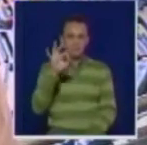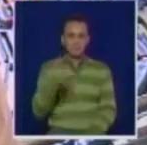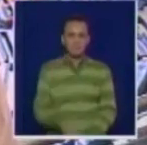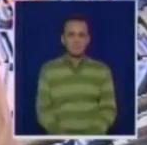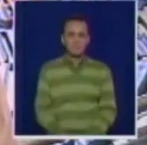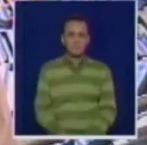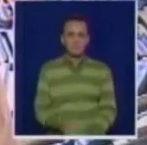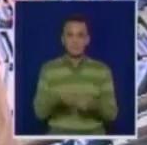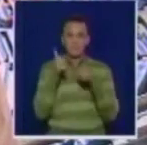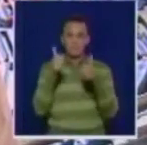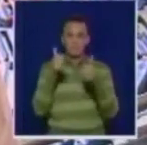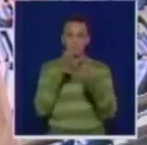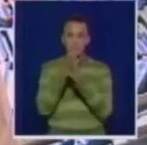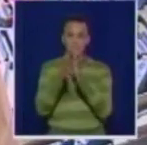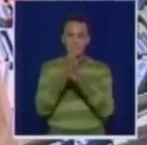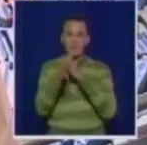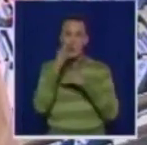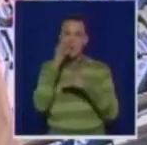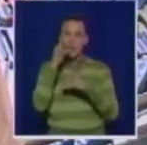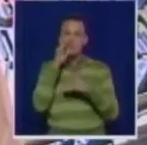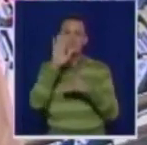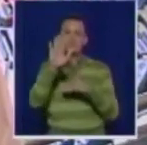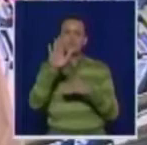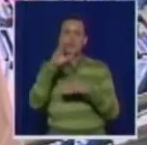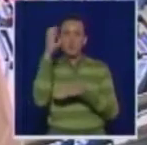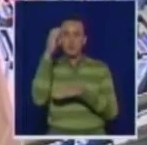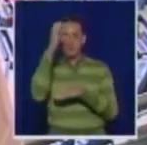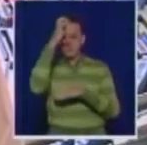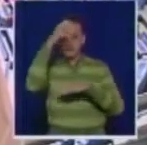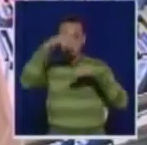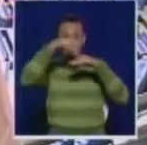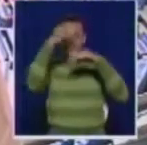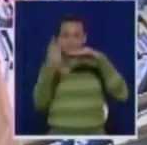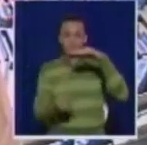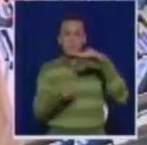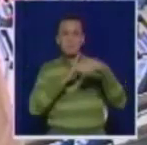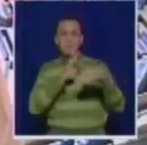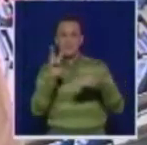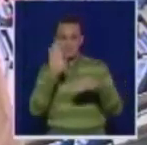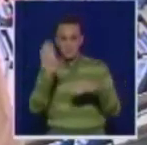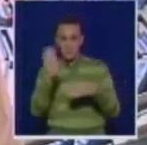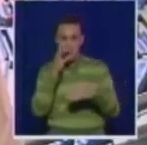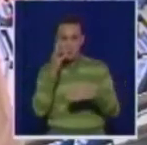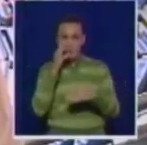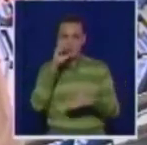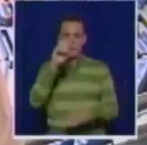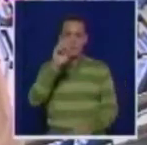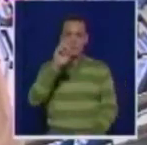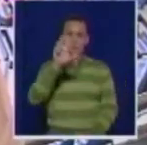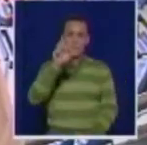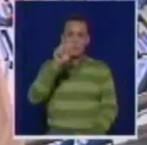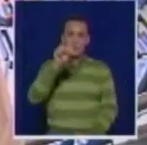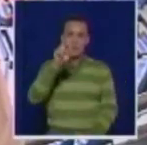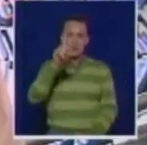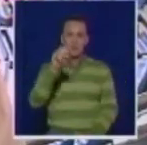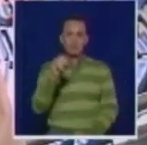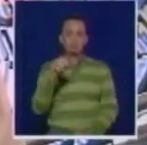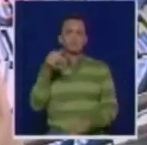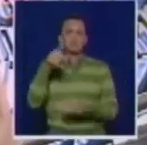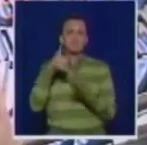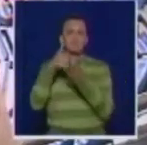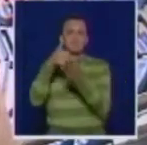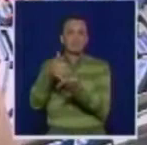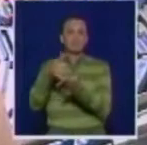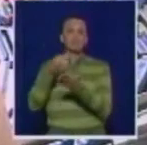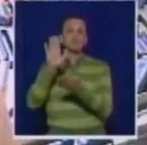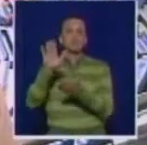muy buenas las noticias para el clavadista colombiano vallecaucano Orlando Duque. Ha ganado la parada en Boston, en